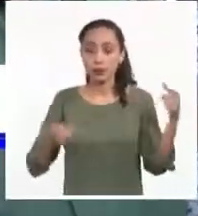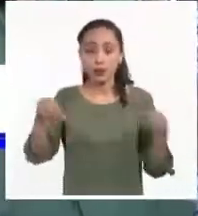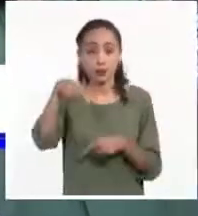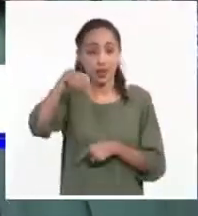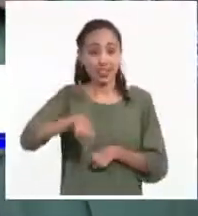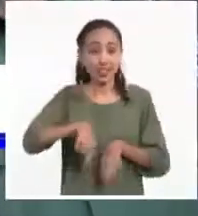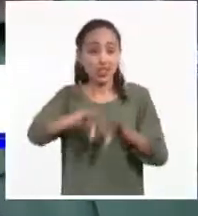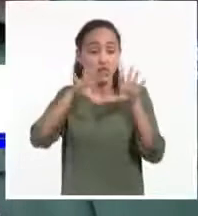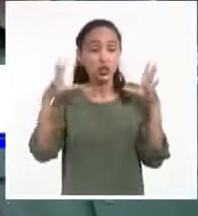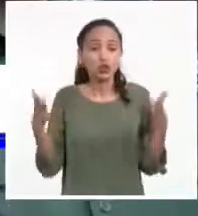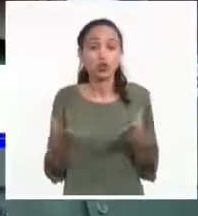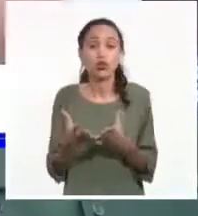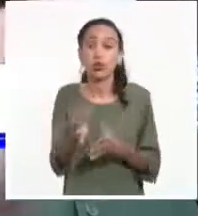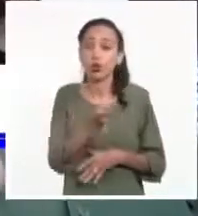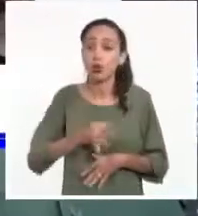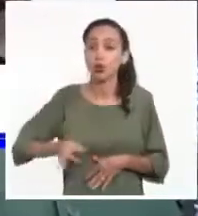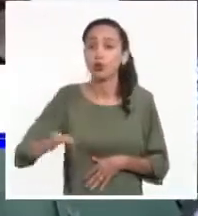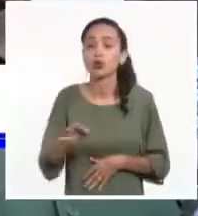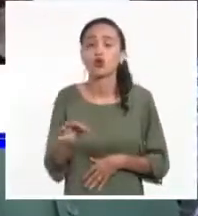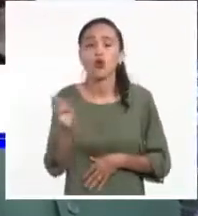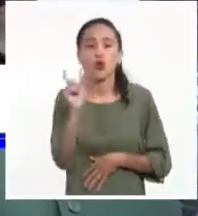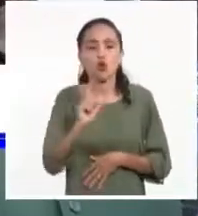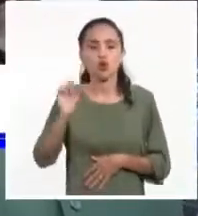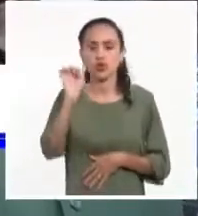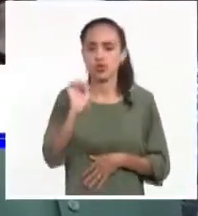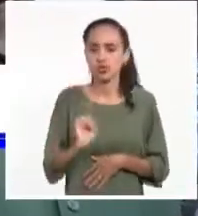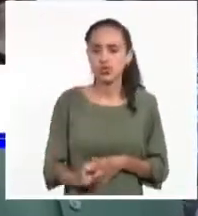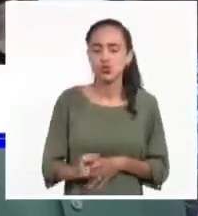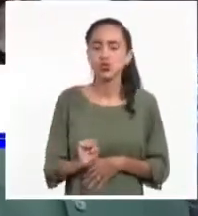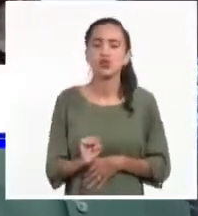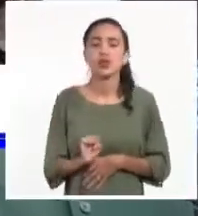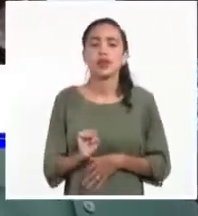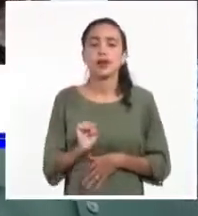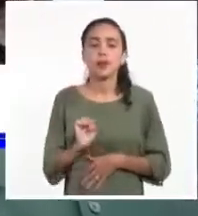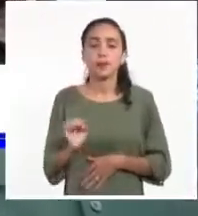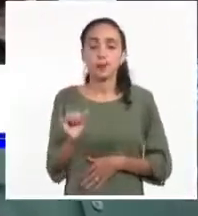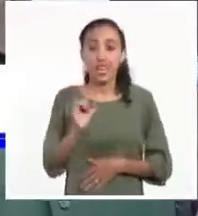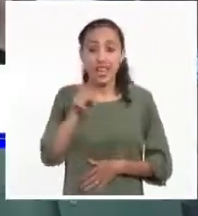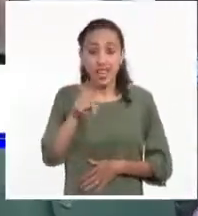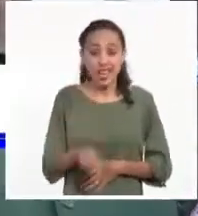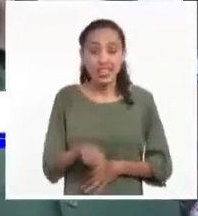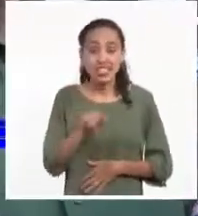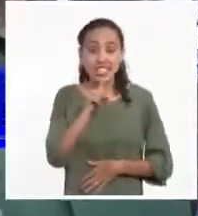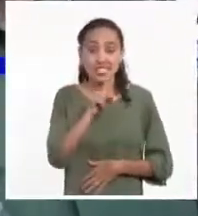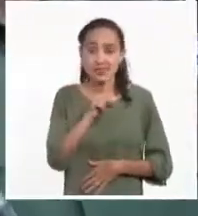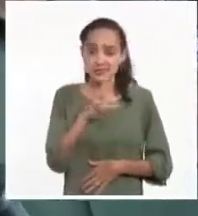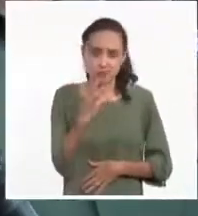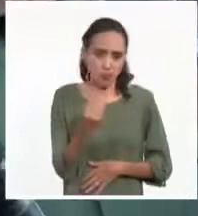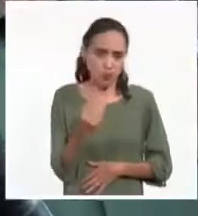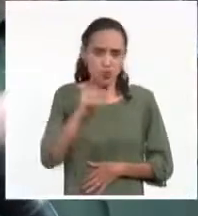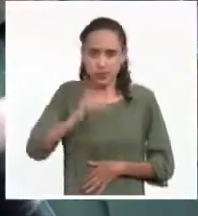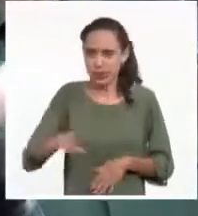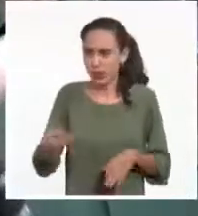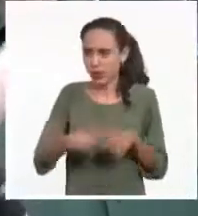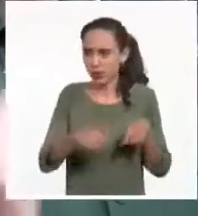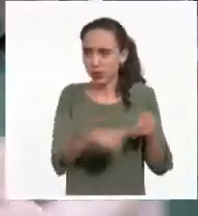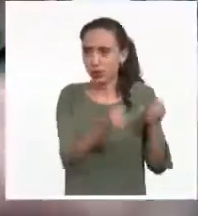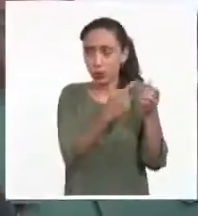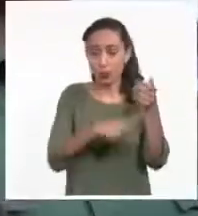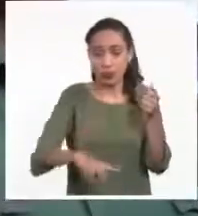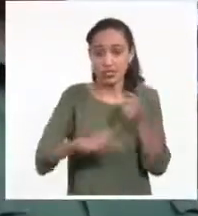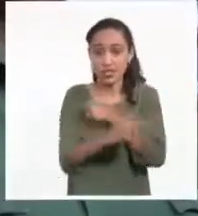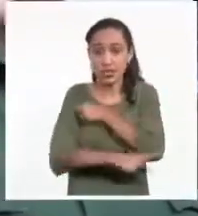todos los municipios, en el propio Consolación del Sur, hay cientos de personas de otras provincias del